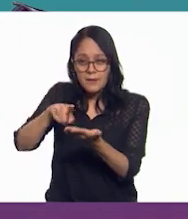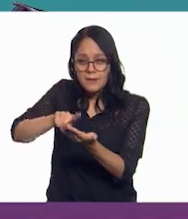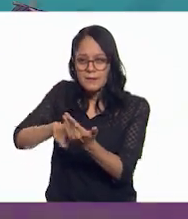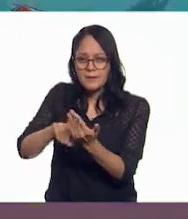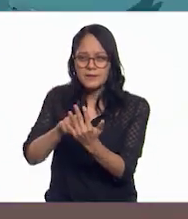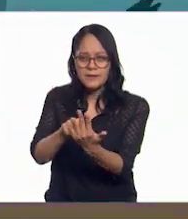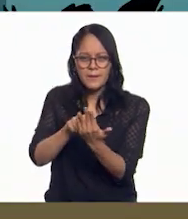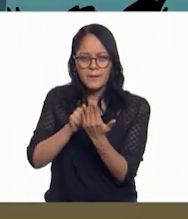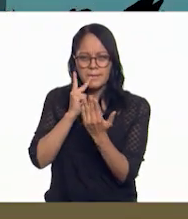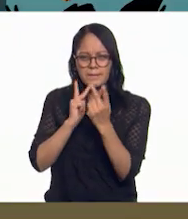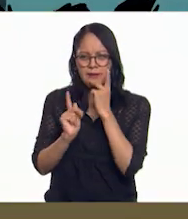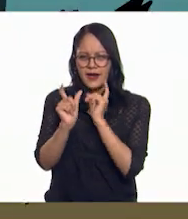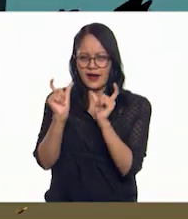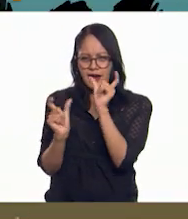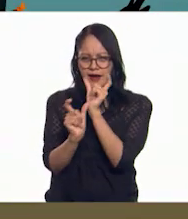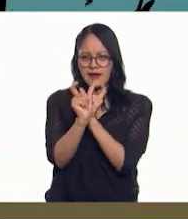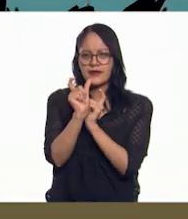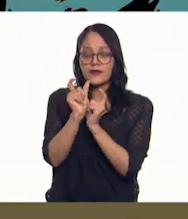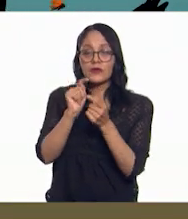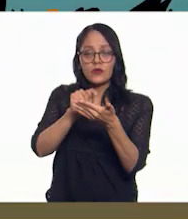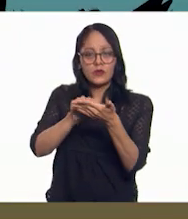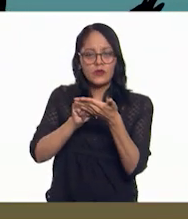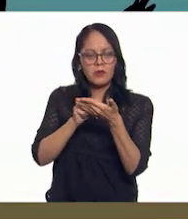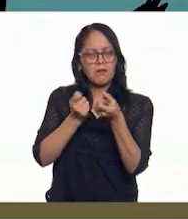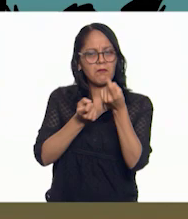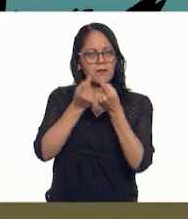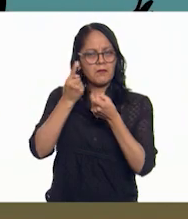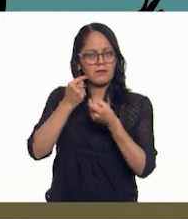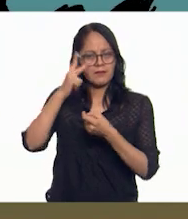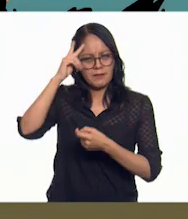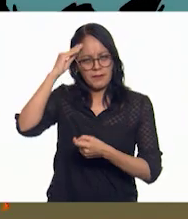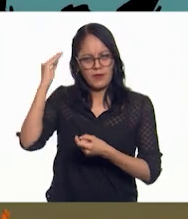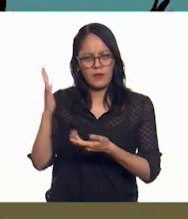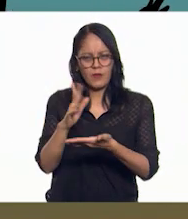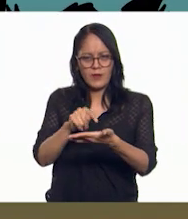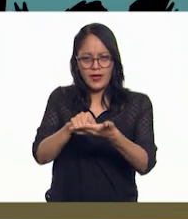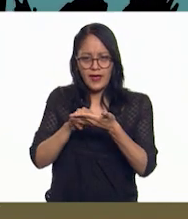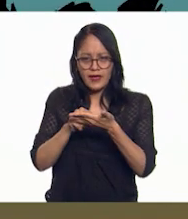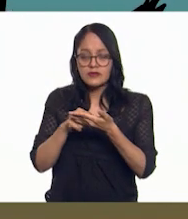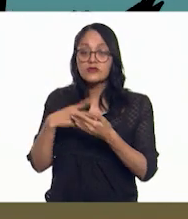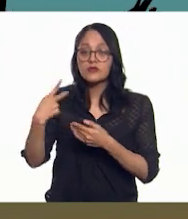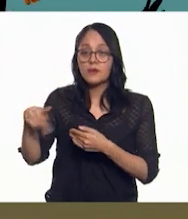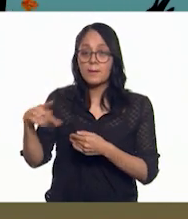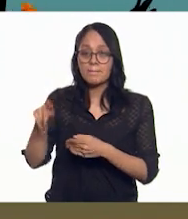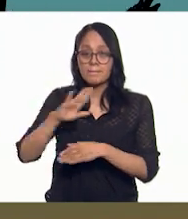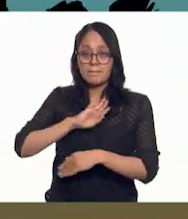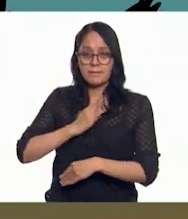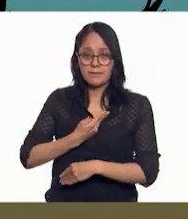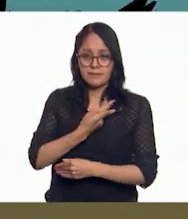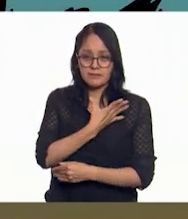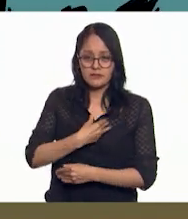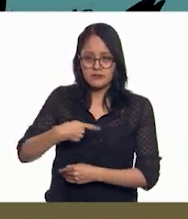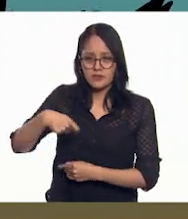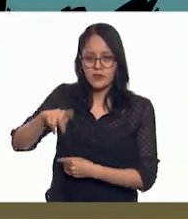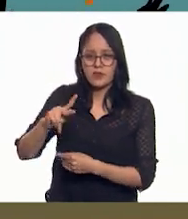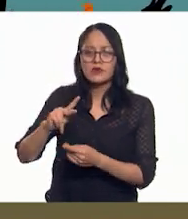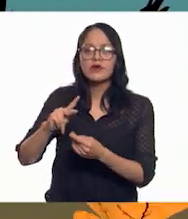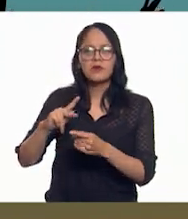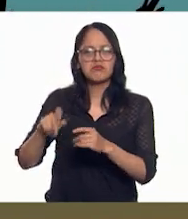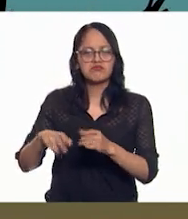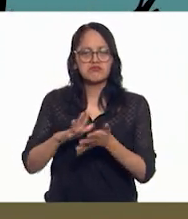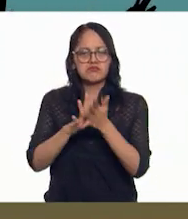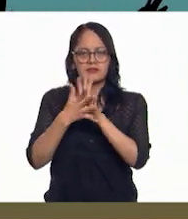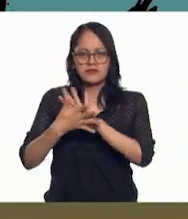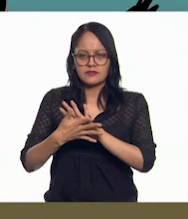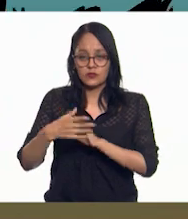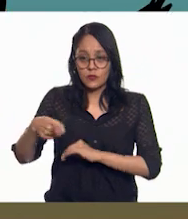la palabra de estirpe, la severa y olvidada sentencia, hija de España, endurecida como reja de arado. Fija